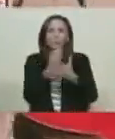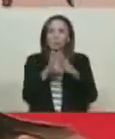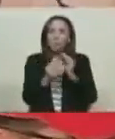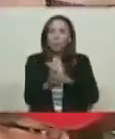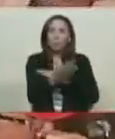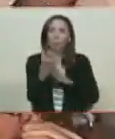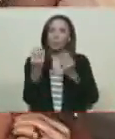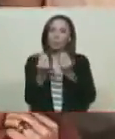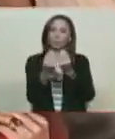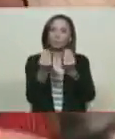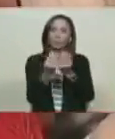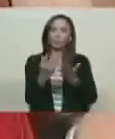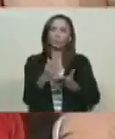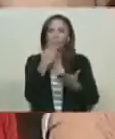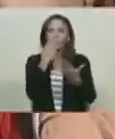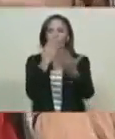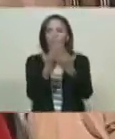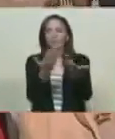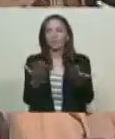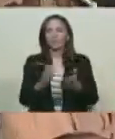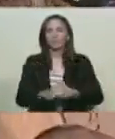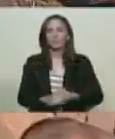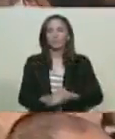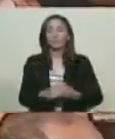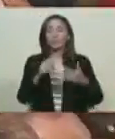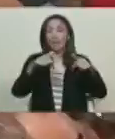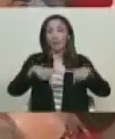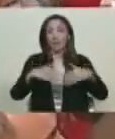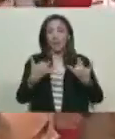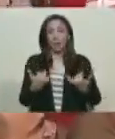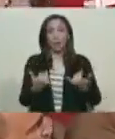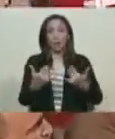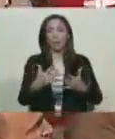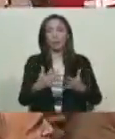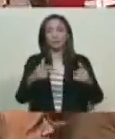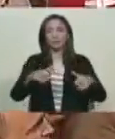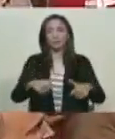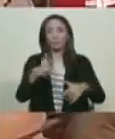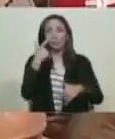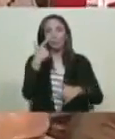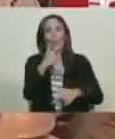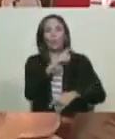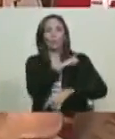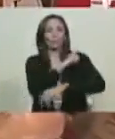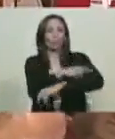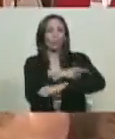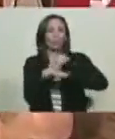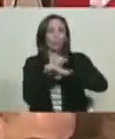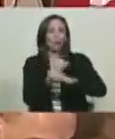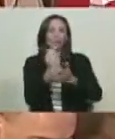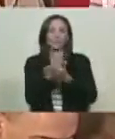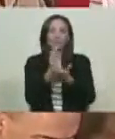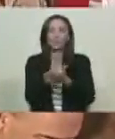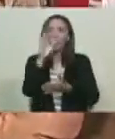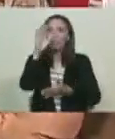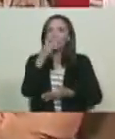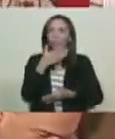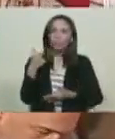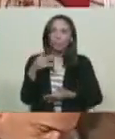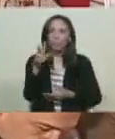estar junto a ustedes. Desde aquí veo la fuerza que va adquiriendo el futuro de